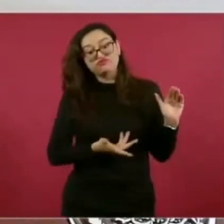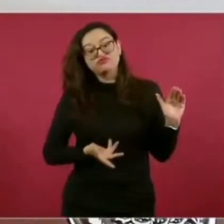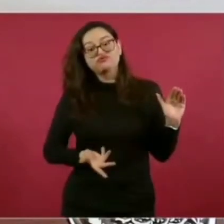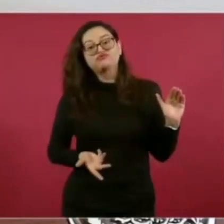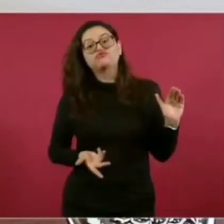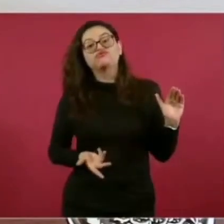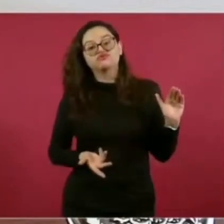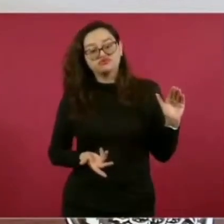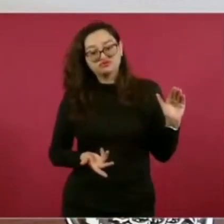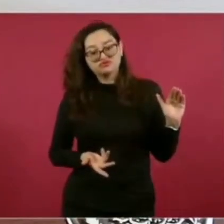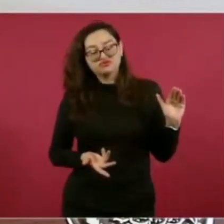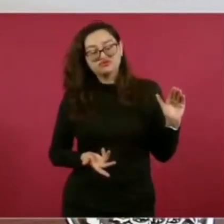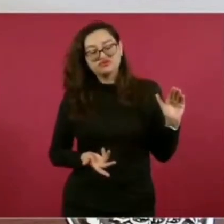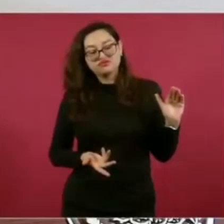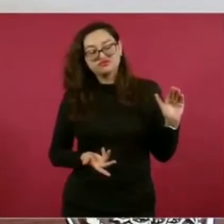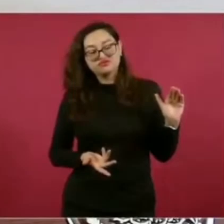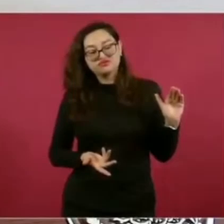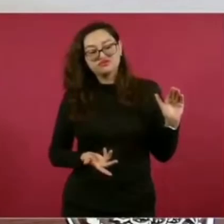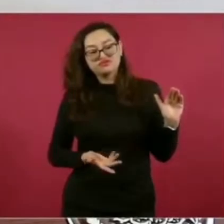Con lo de